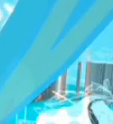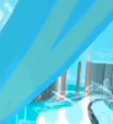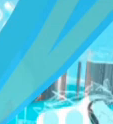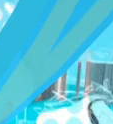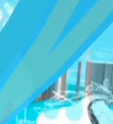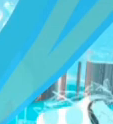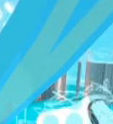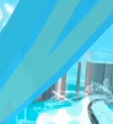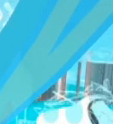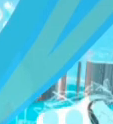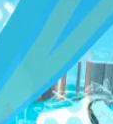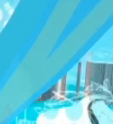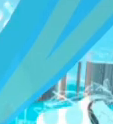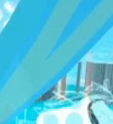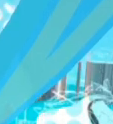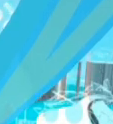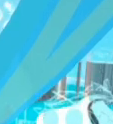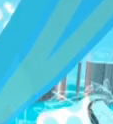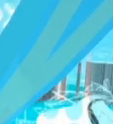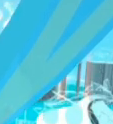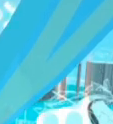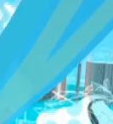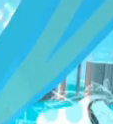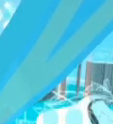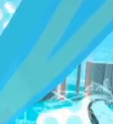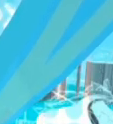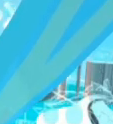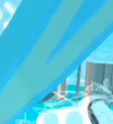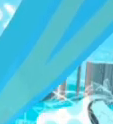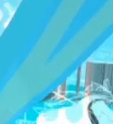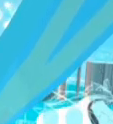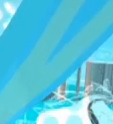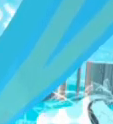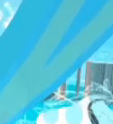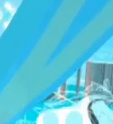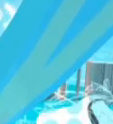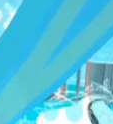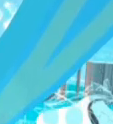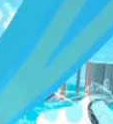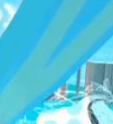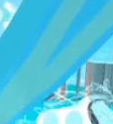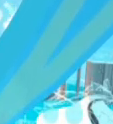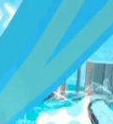Y de ninguna manera podríamos equiparar eso a una consideración de impunidad.